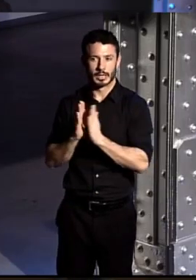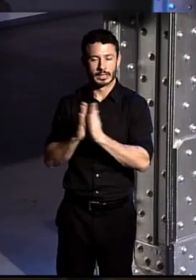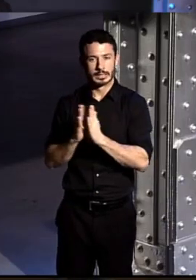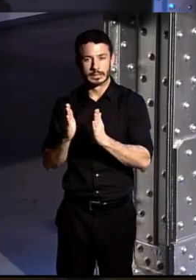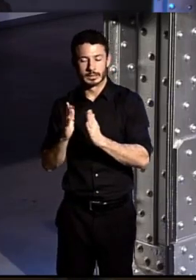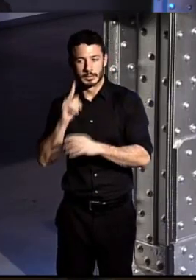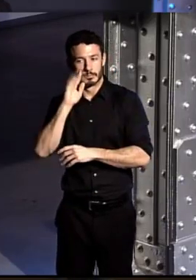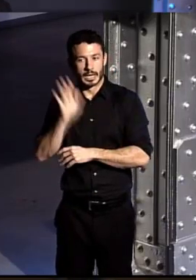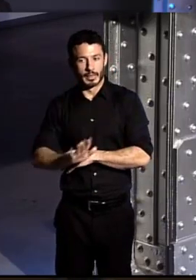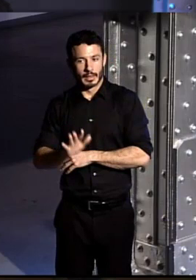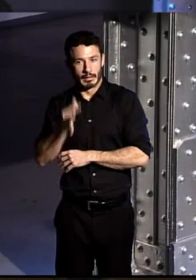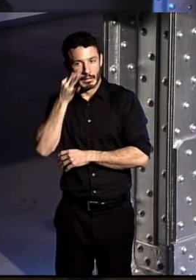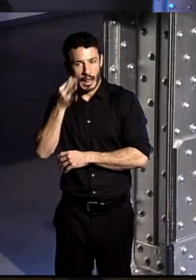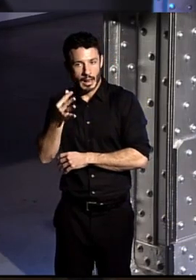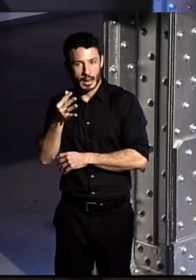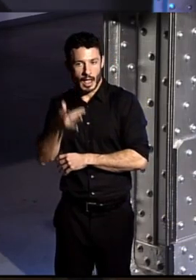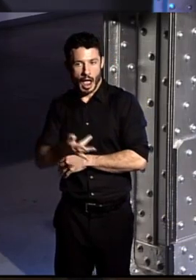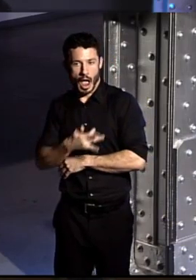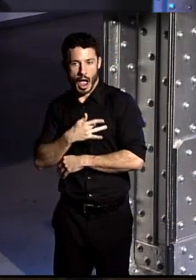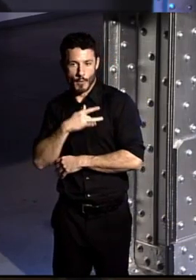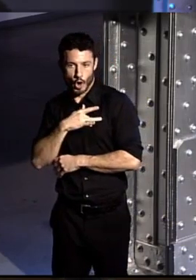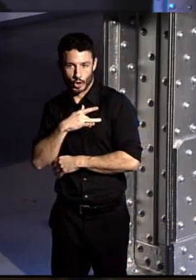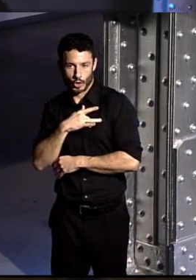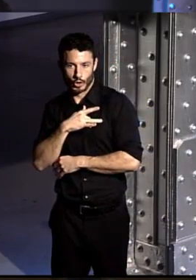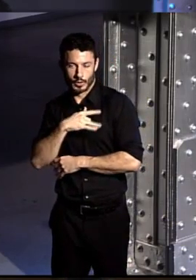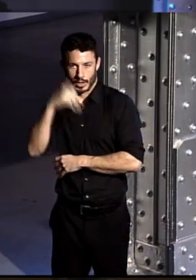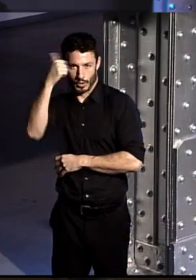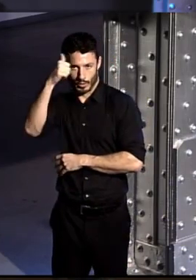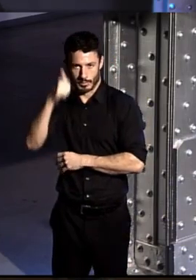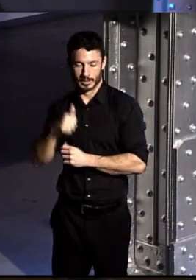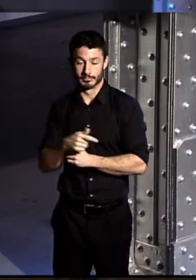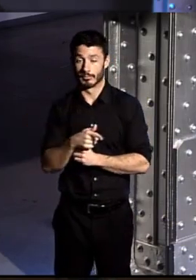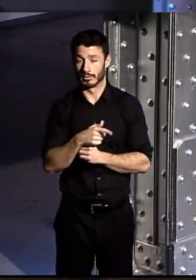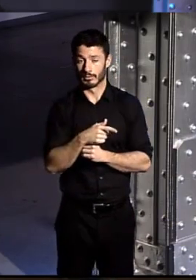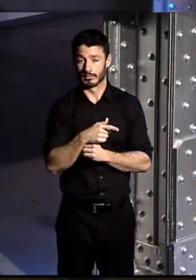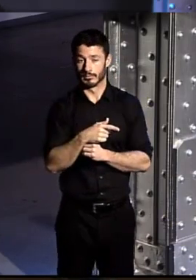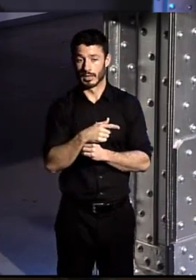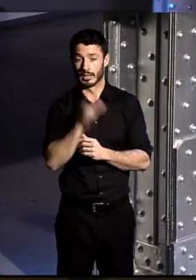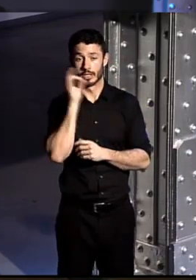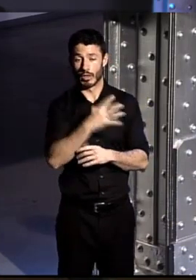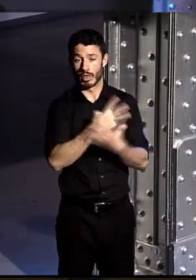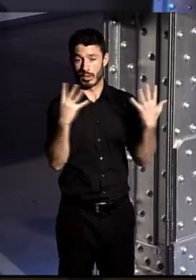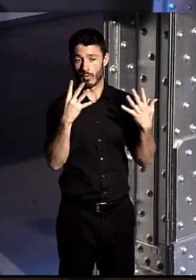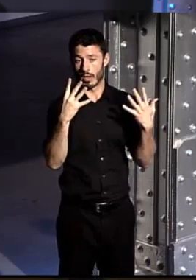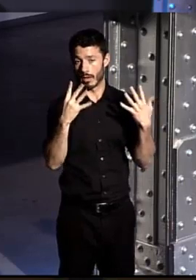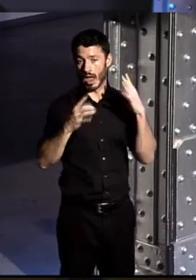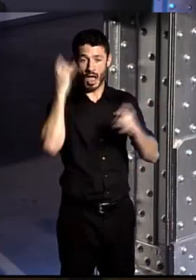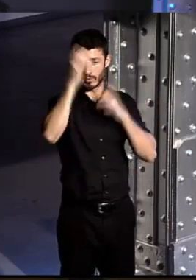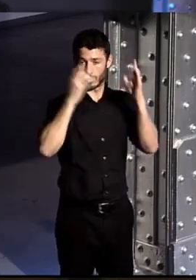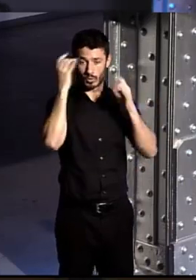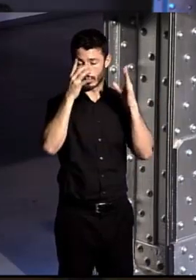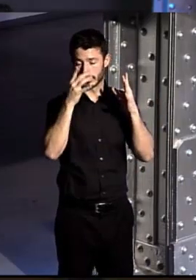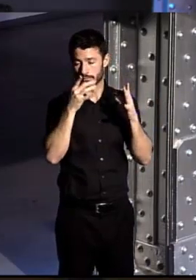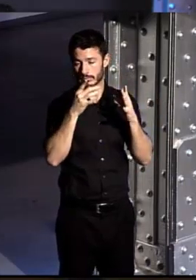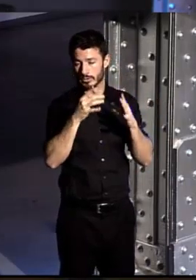camaradería parece amor entre caballeros? Bueno, eso es otro tópico de las novelas del 19 de aventuras. Es otro tópico de Sherlock Holmes.